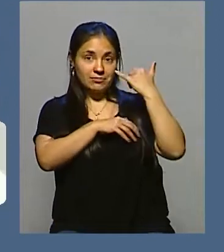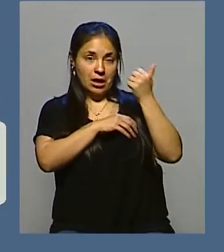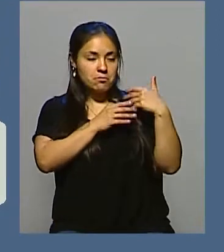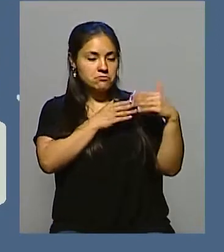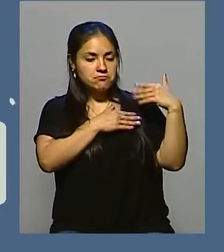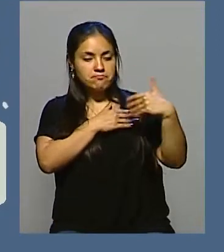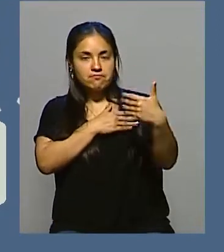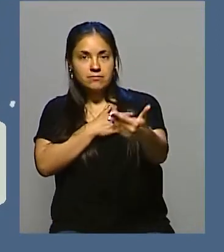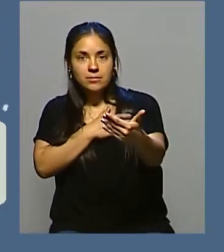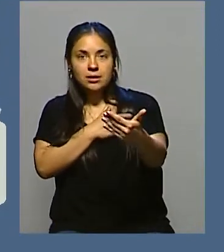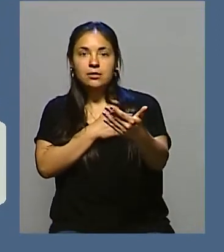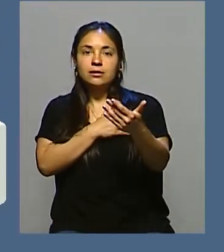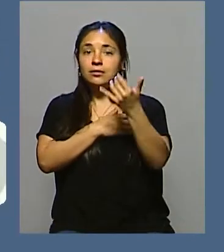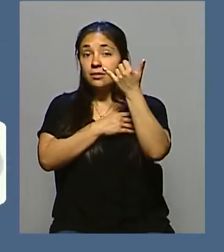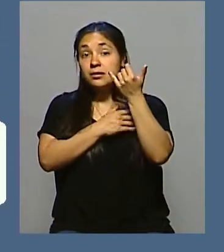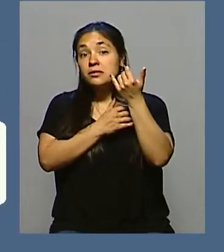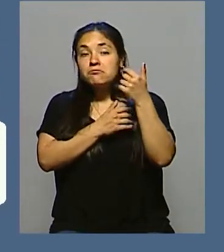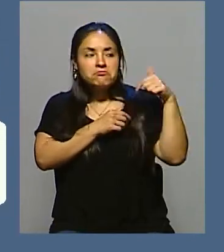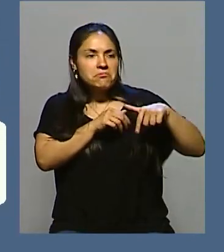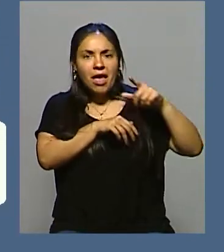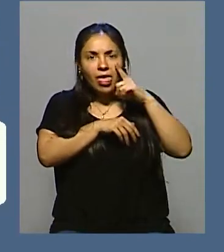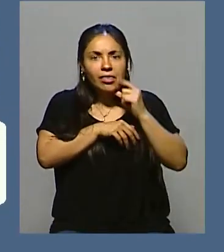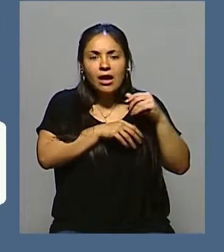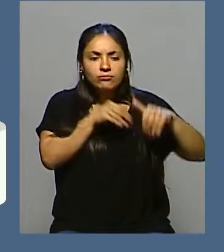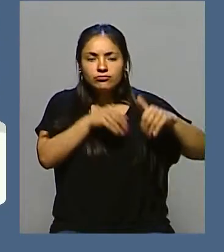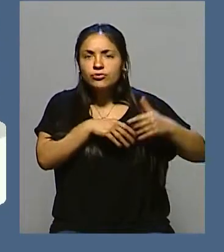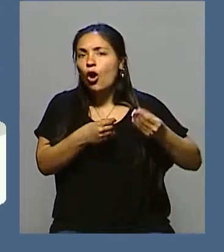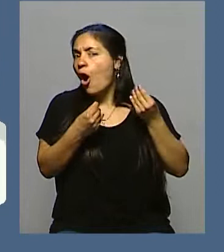¿cómo fue esa jornada? ¿Cómo se llevó a cabo?